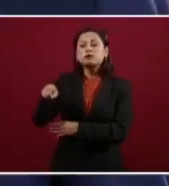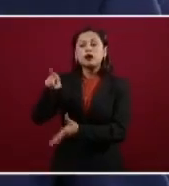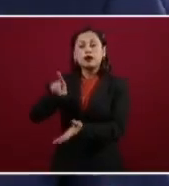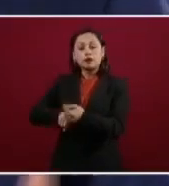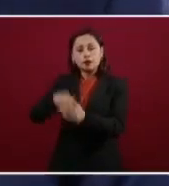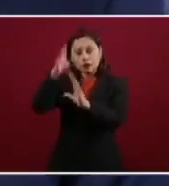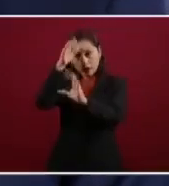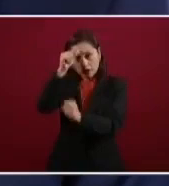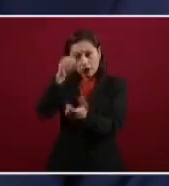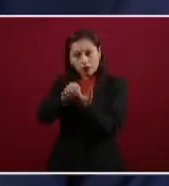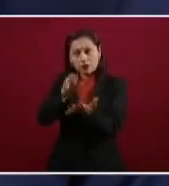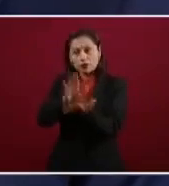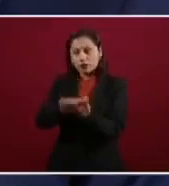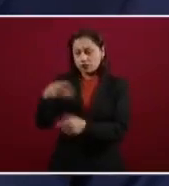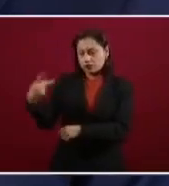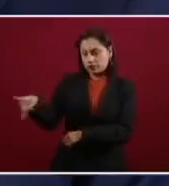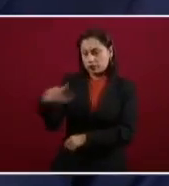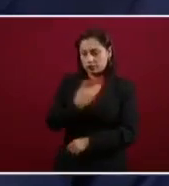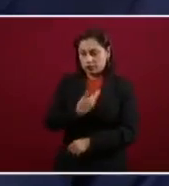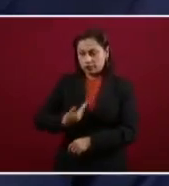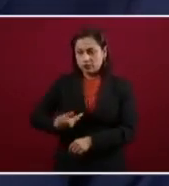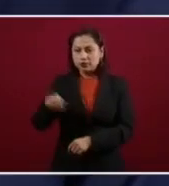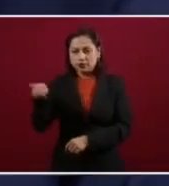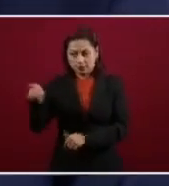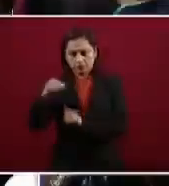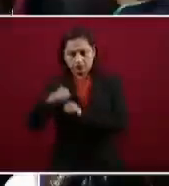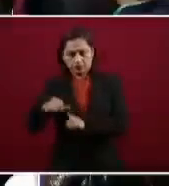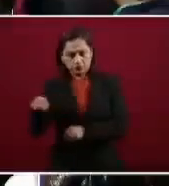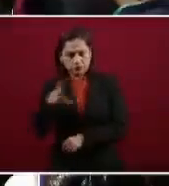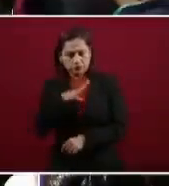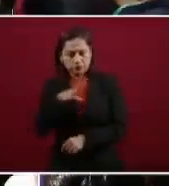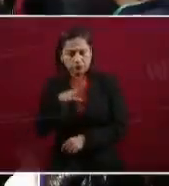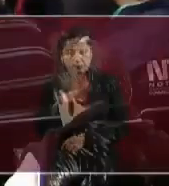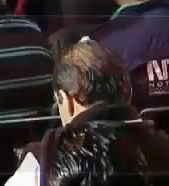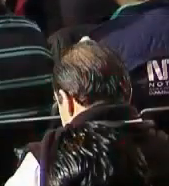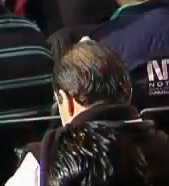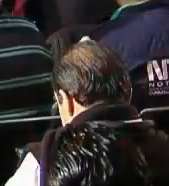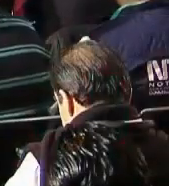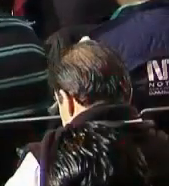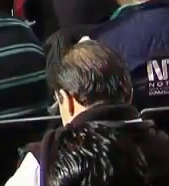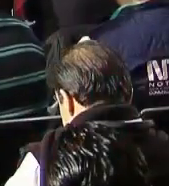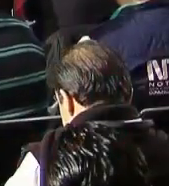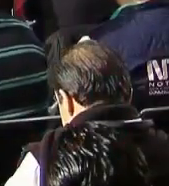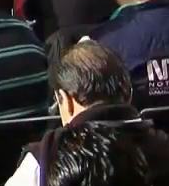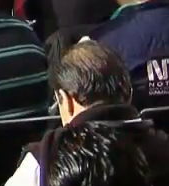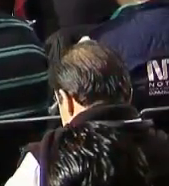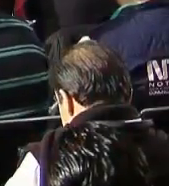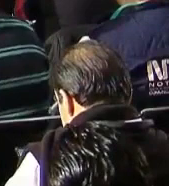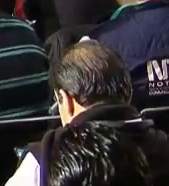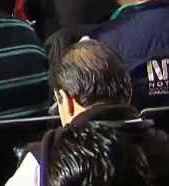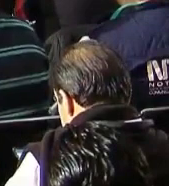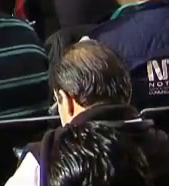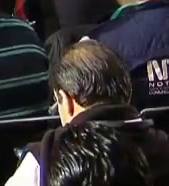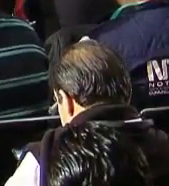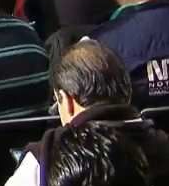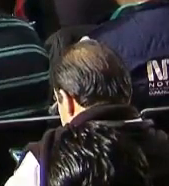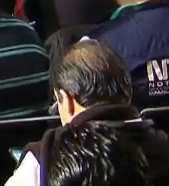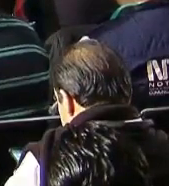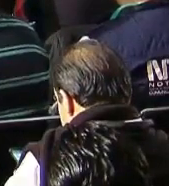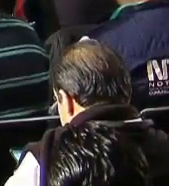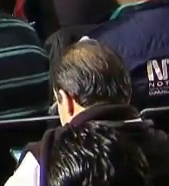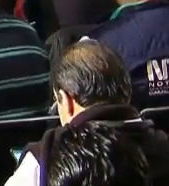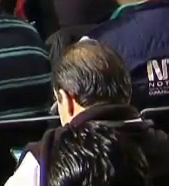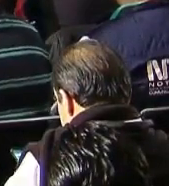lo ha dicho su presidente pues va a haber una especie de inspección